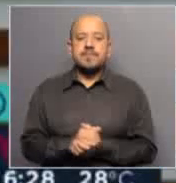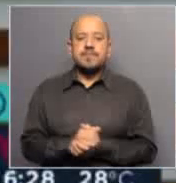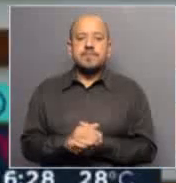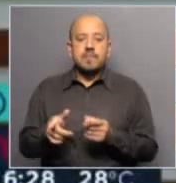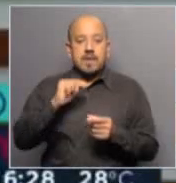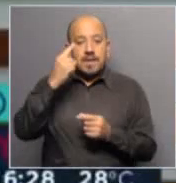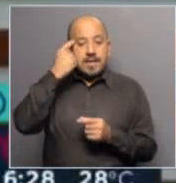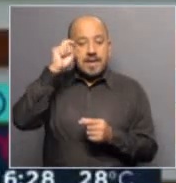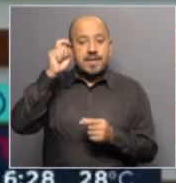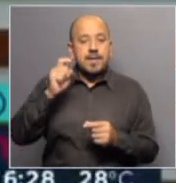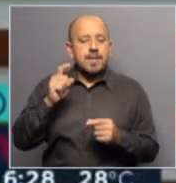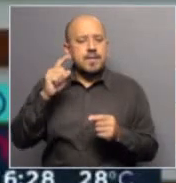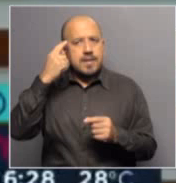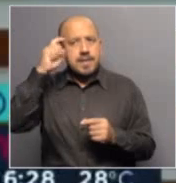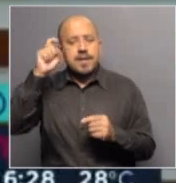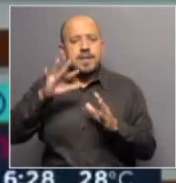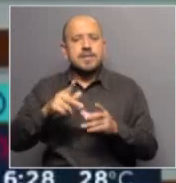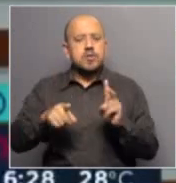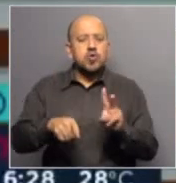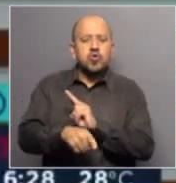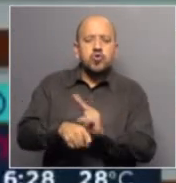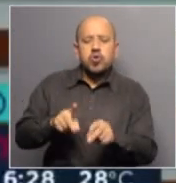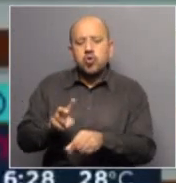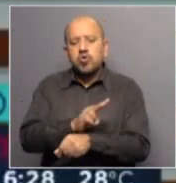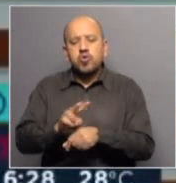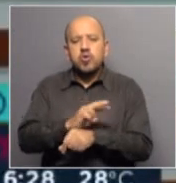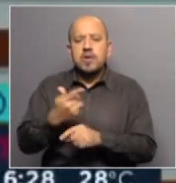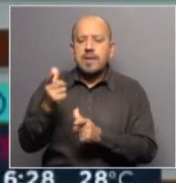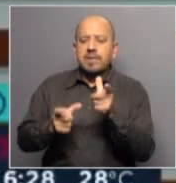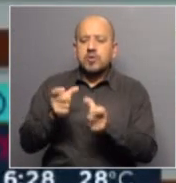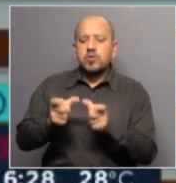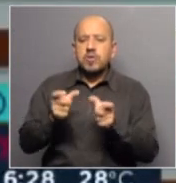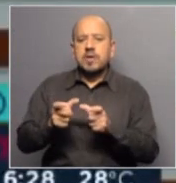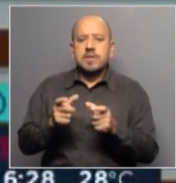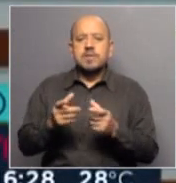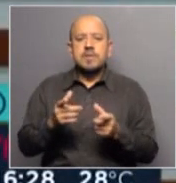parece ser controlar a cultivadores y controlar